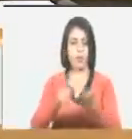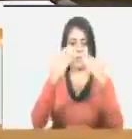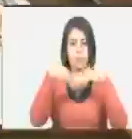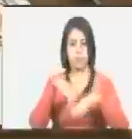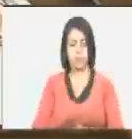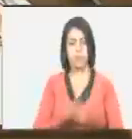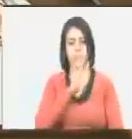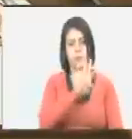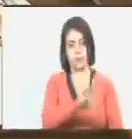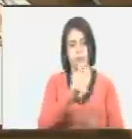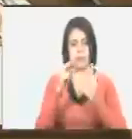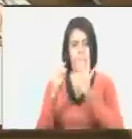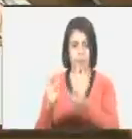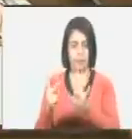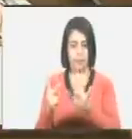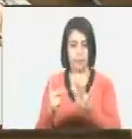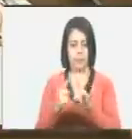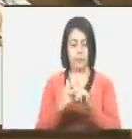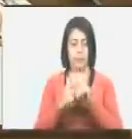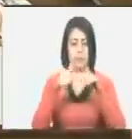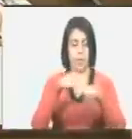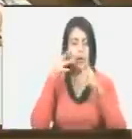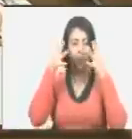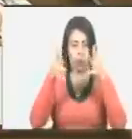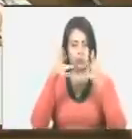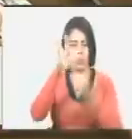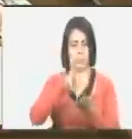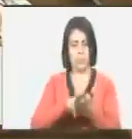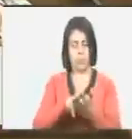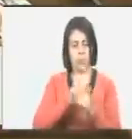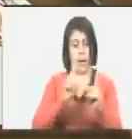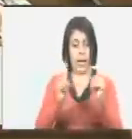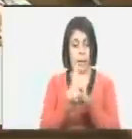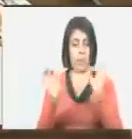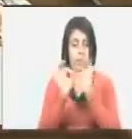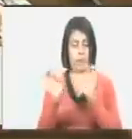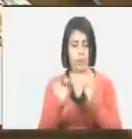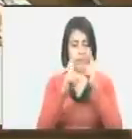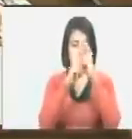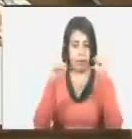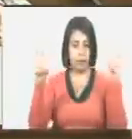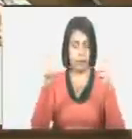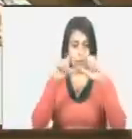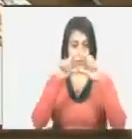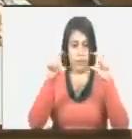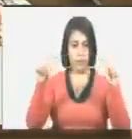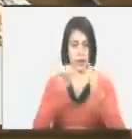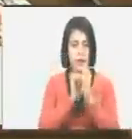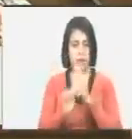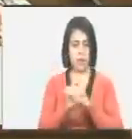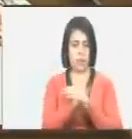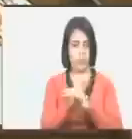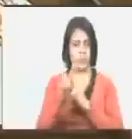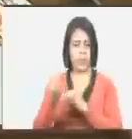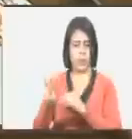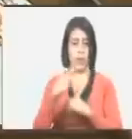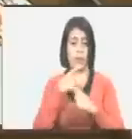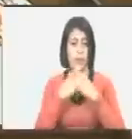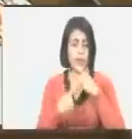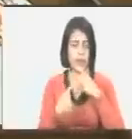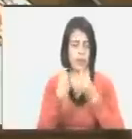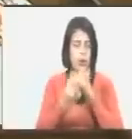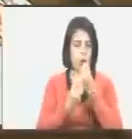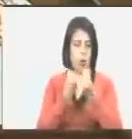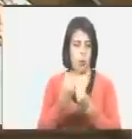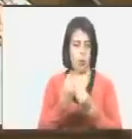Aprobado. Siguiente. Cuadragésimo séptimo. Se sugiere aprobar sin modificación la denominación del epígrafe del artículo 22, quedando